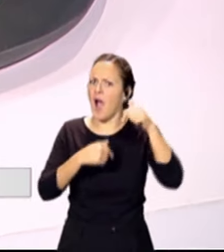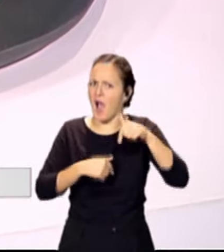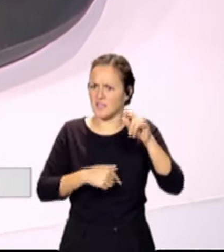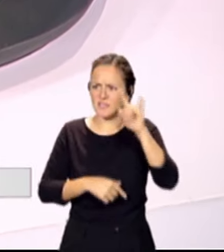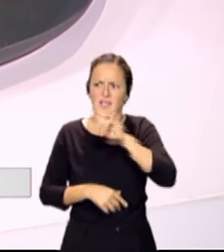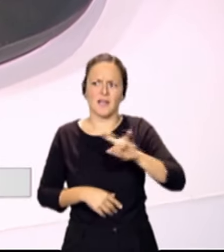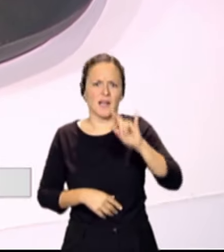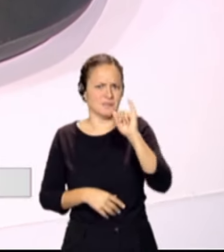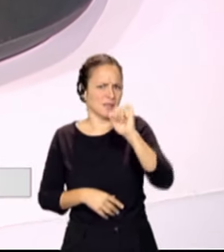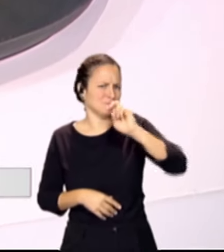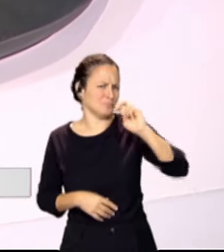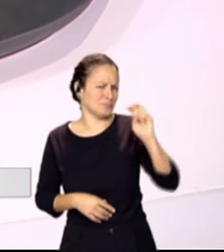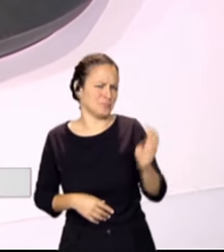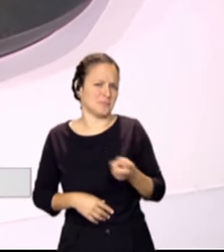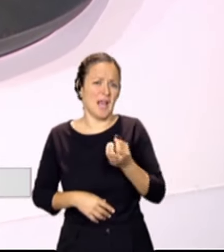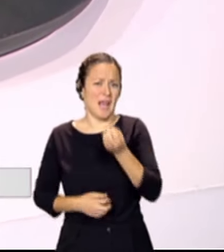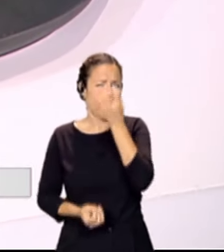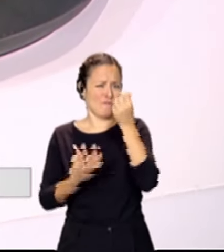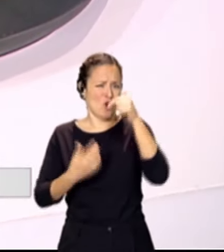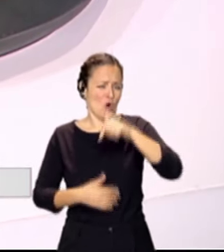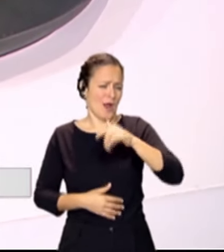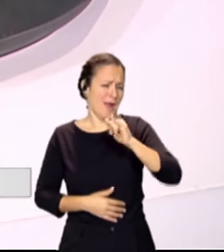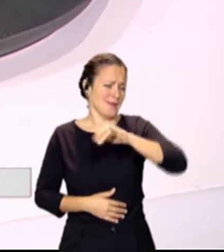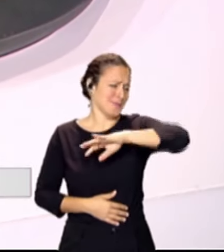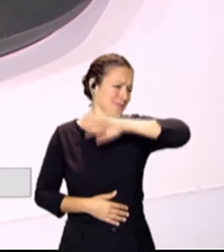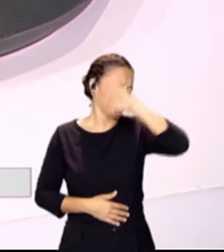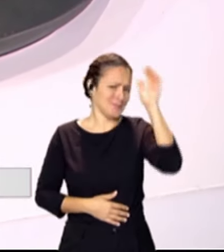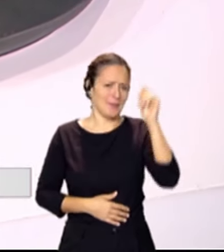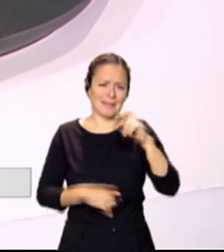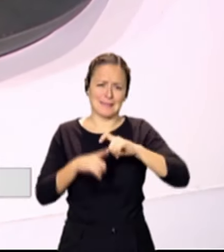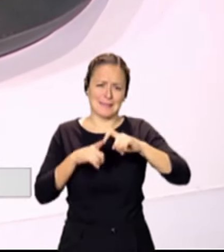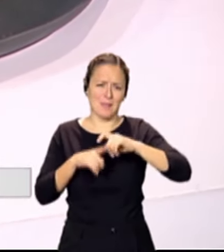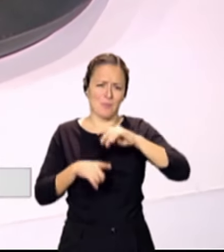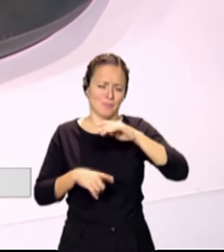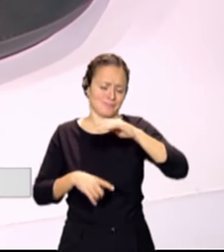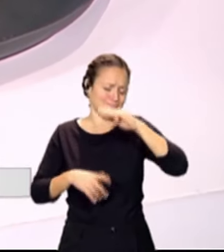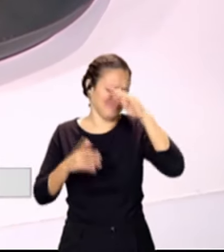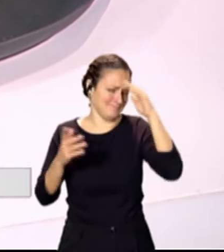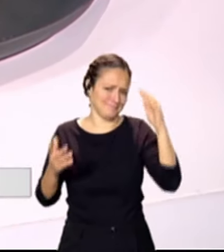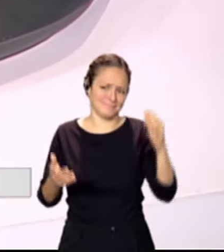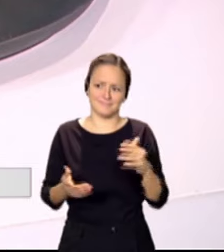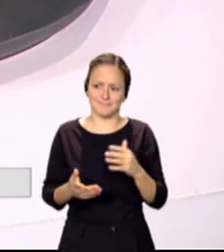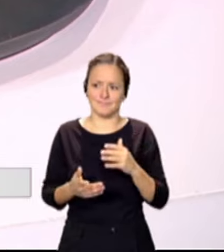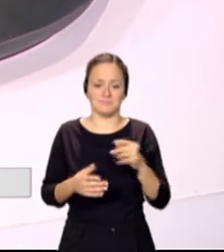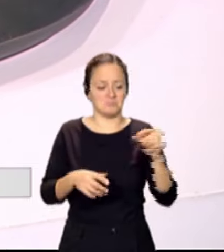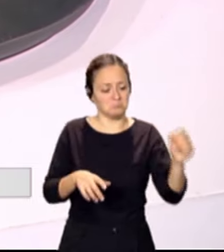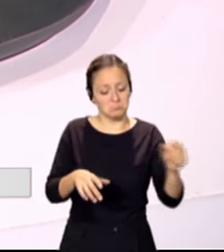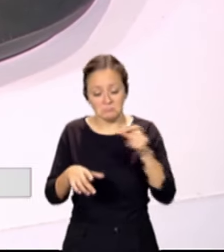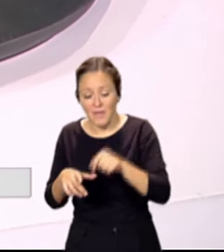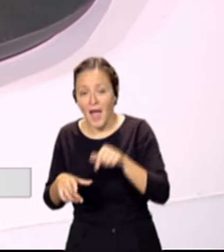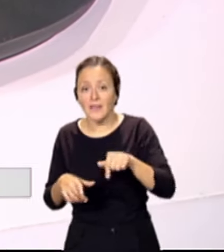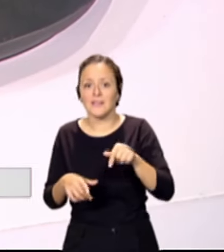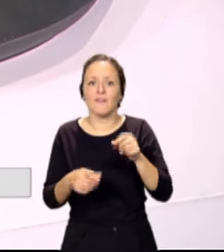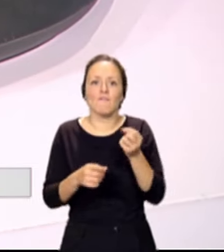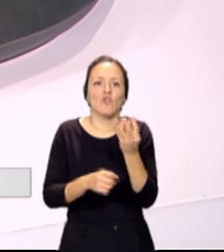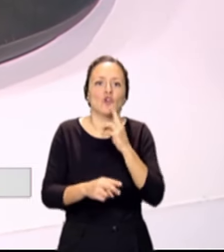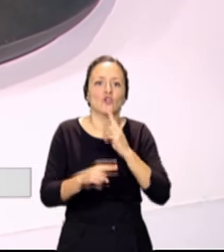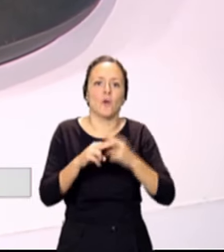Canarias una maravilla a las flores que tenemos de todo tipo en este caso por aquí hemos traído unos